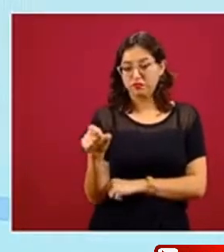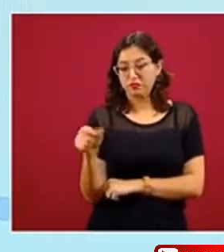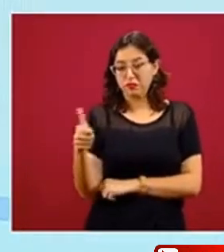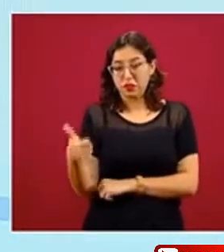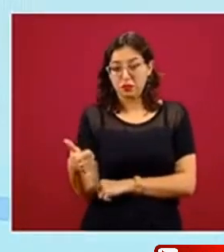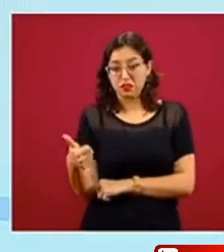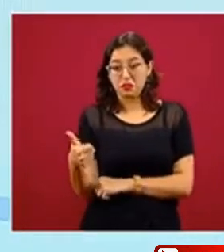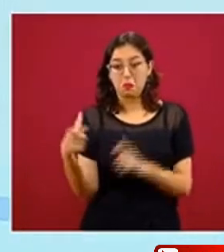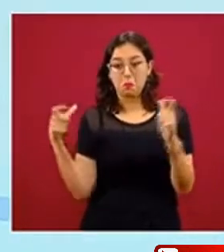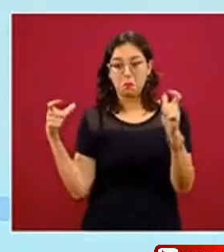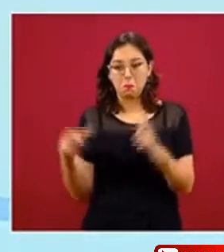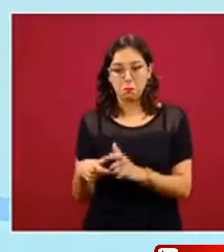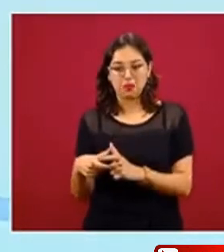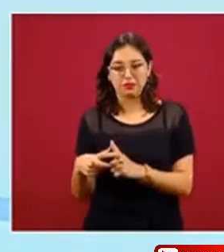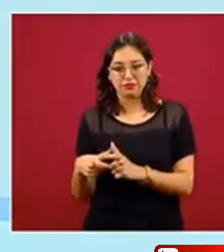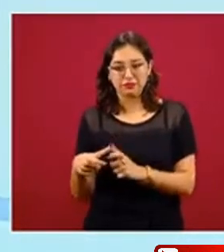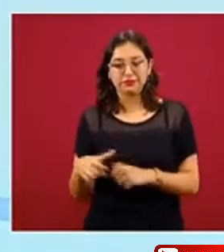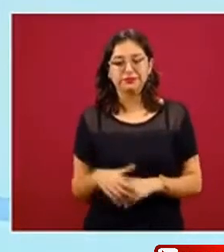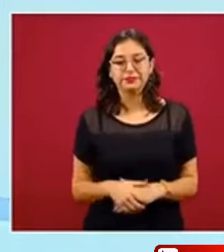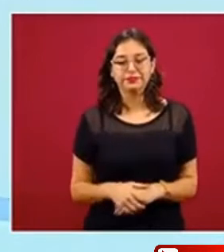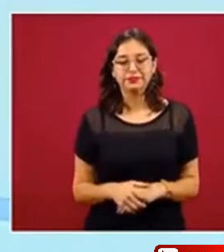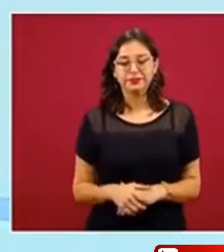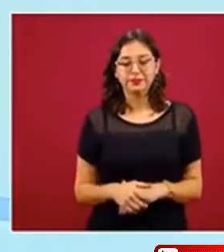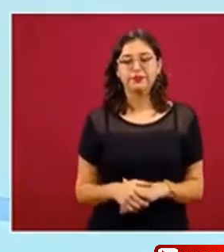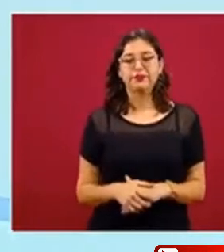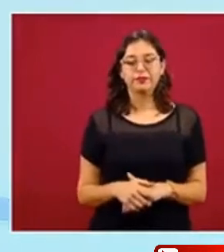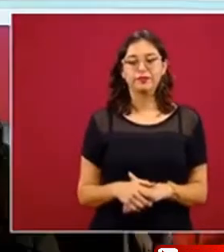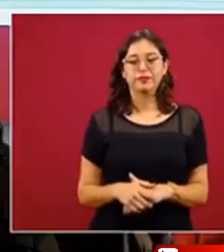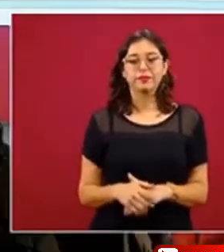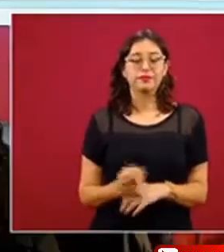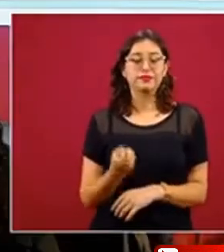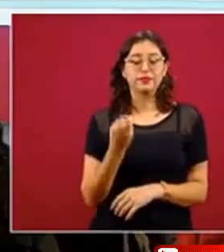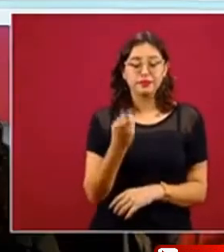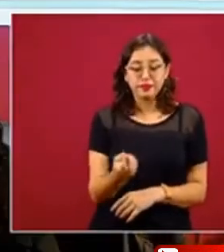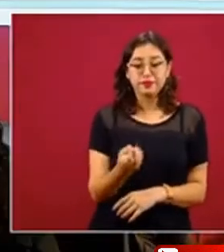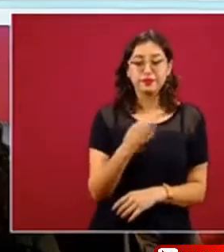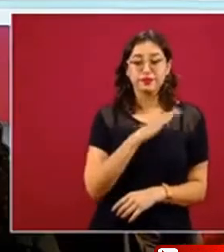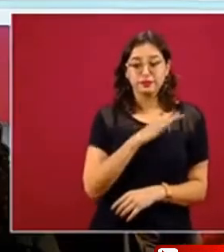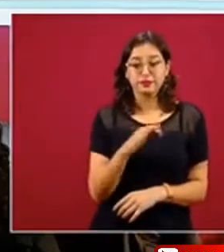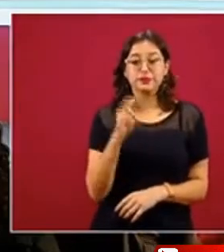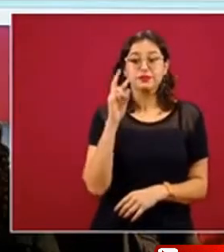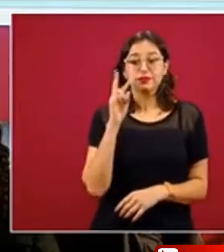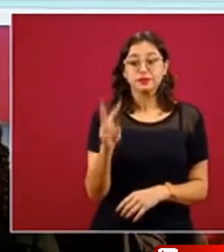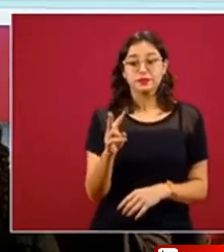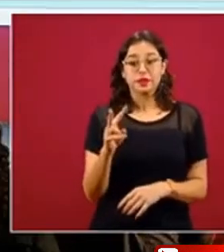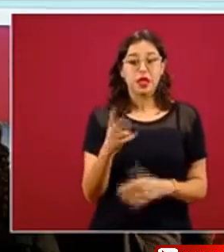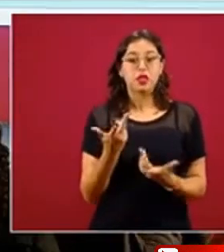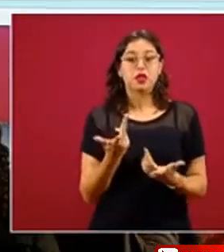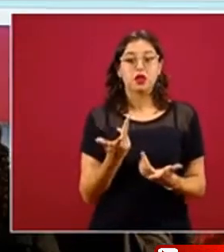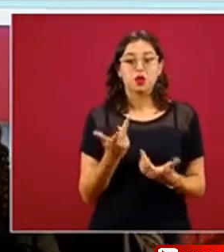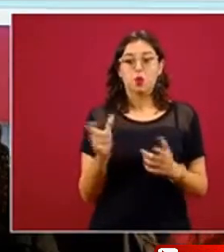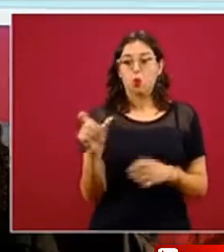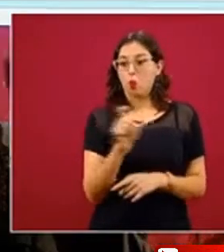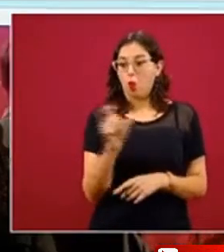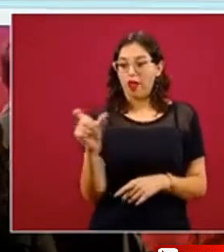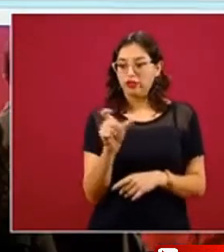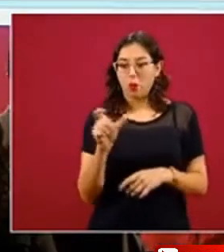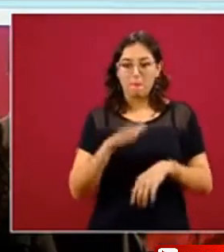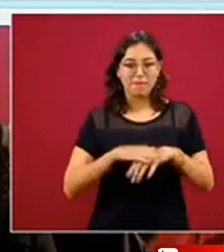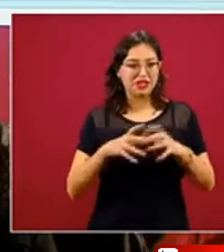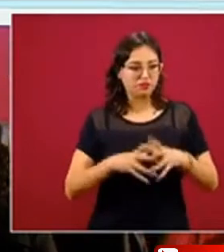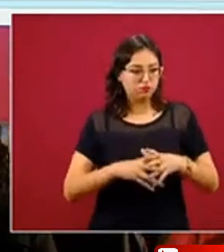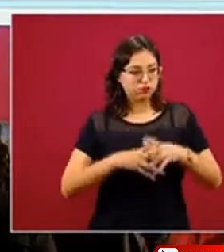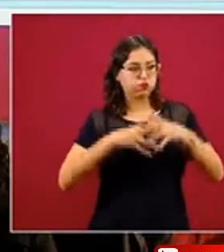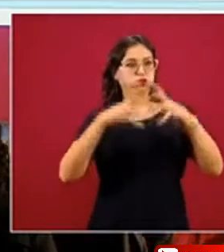26 palidece un poco. Entonces aquí lo que nos habla es de en dónde están las máximas intensidades, pero nos